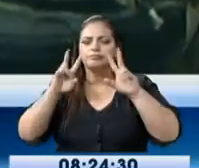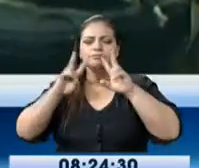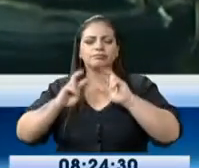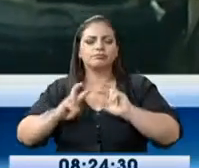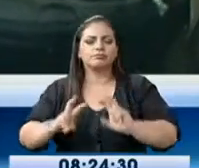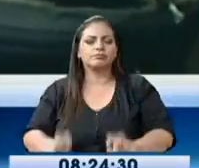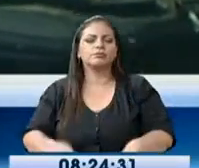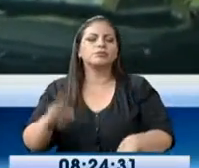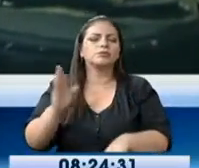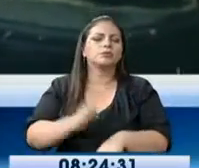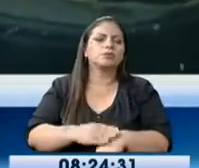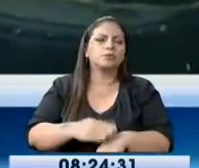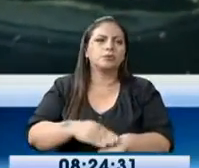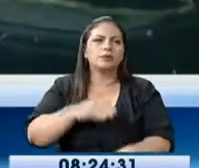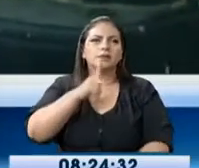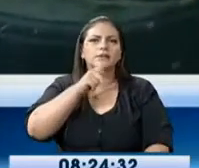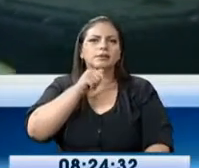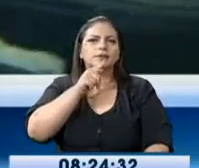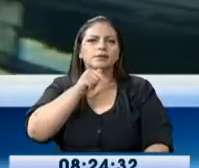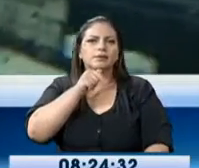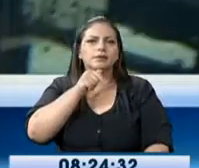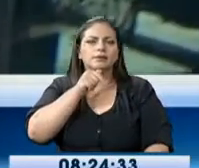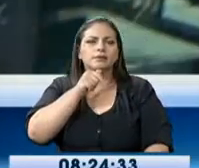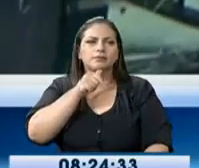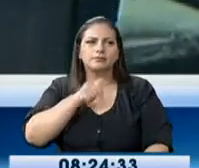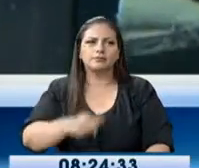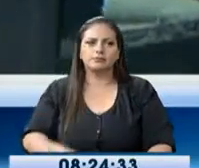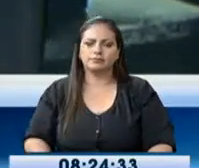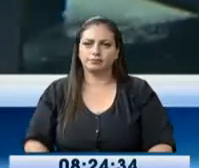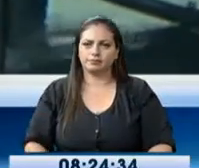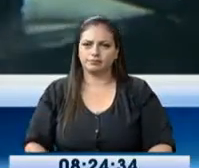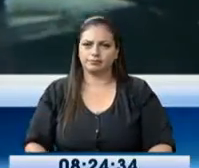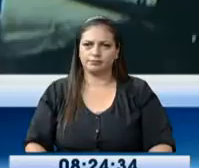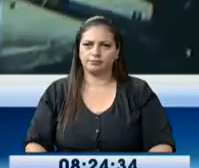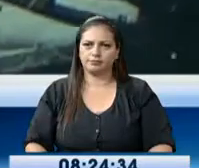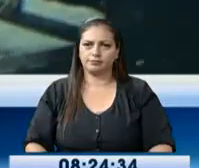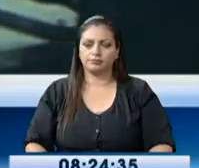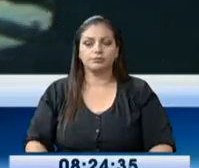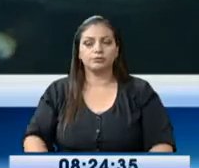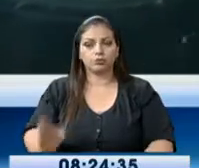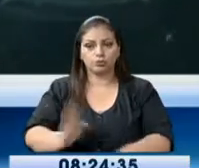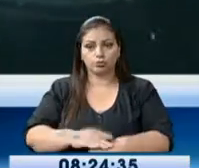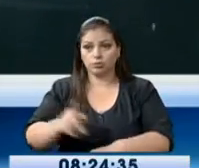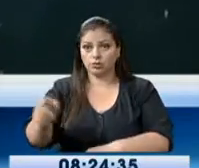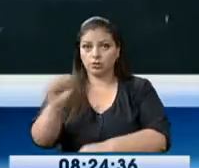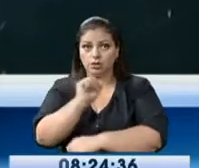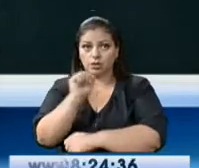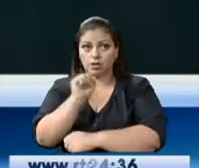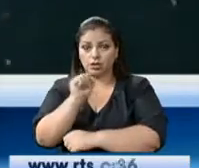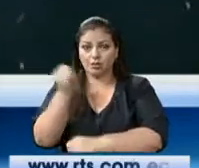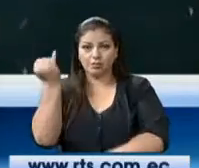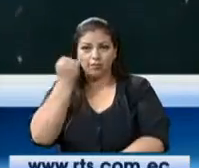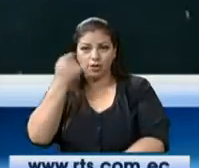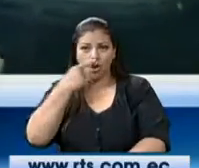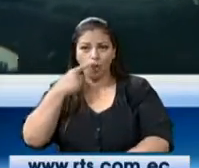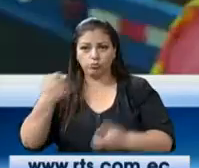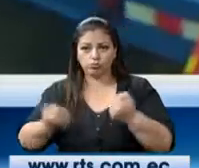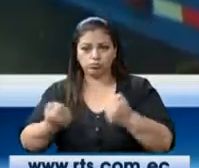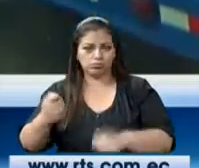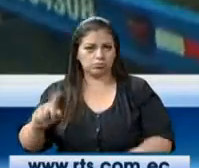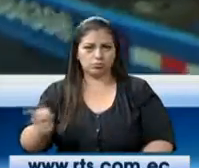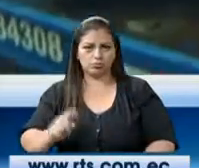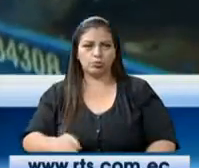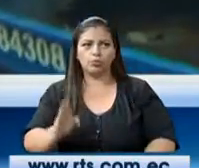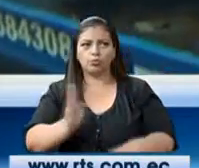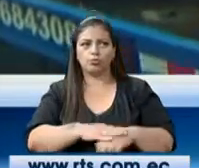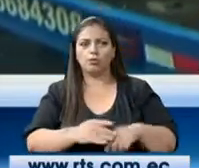de otro. Lo que señala el agente es que ya el conductor del bus de la Fuerza Aérea, que es, ya lo vimos y ya pues está en